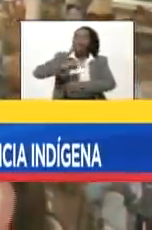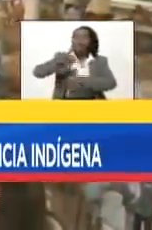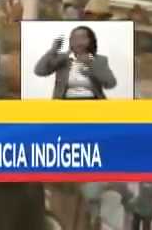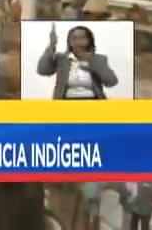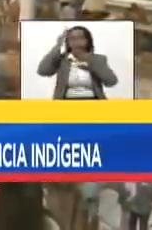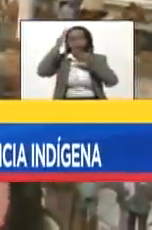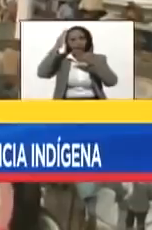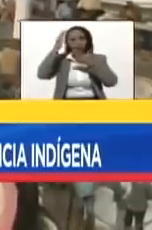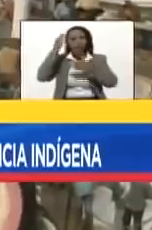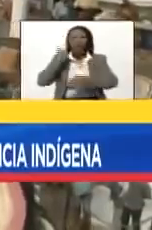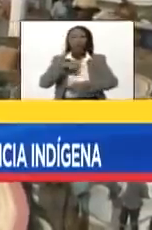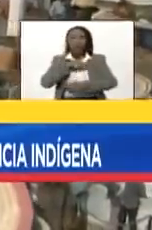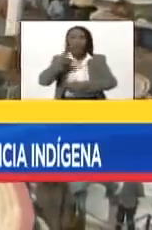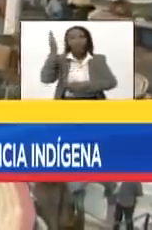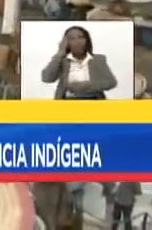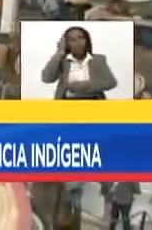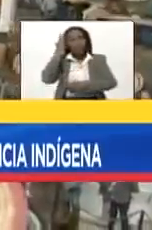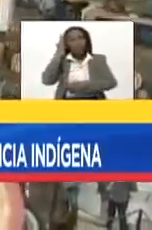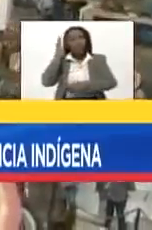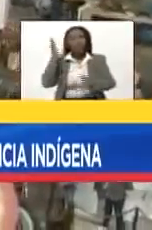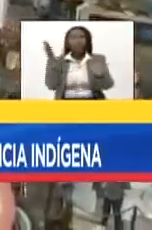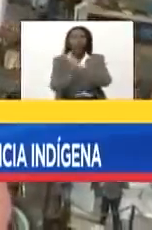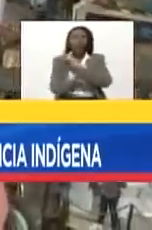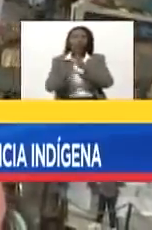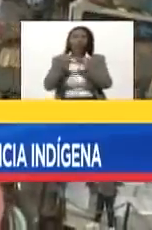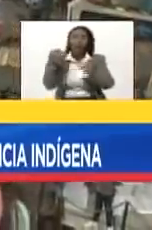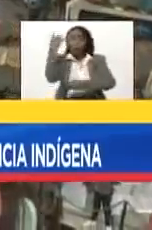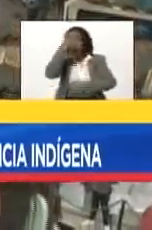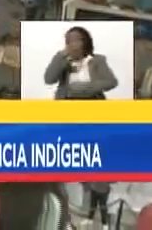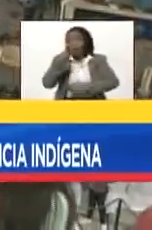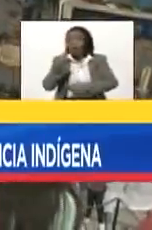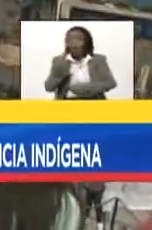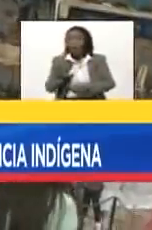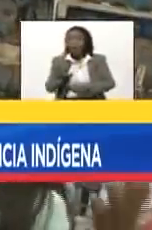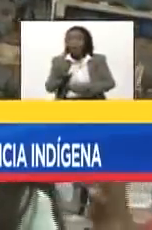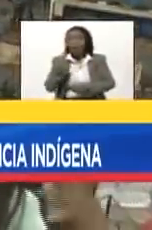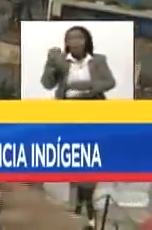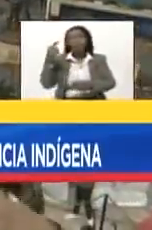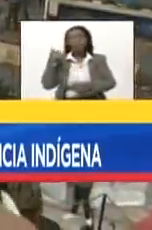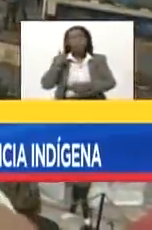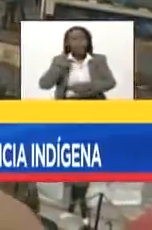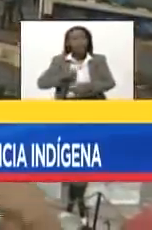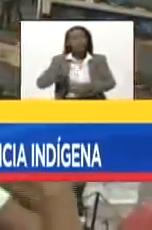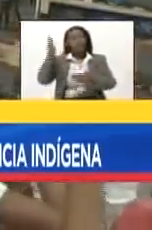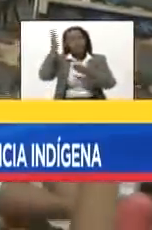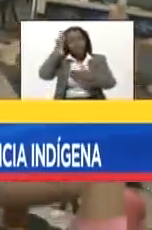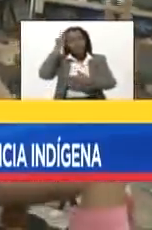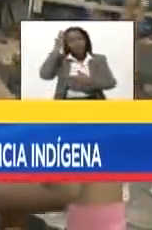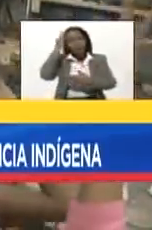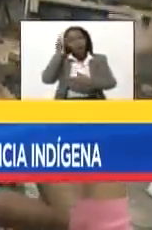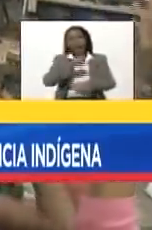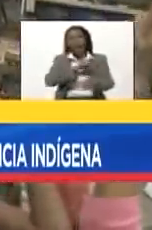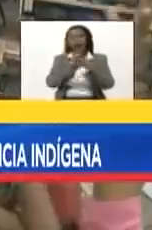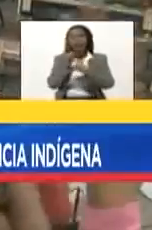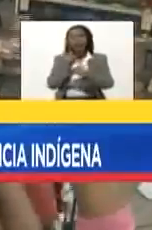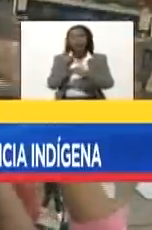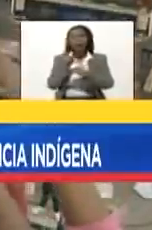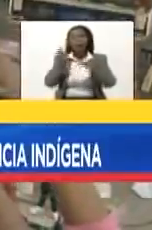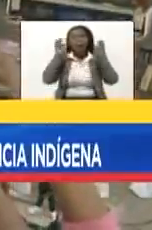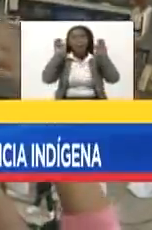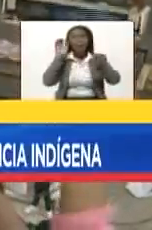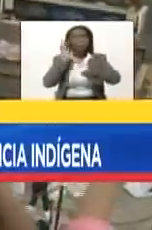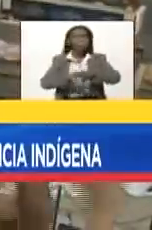indígena? Tenemos que saberlo, sobre todo los jóvenes, tenemos que saberlo. Eso fue